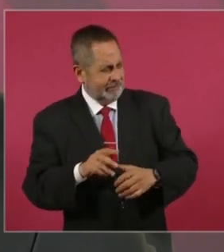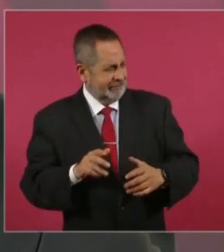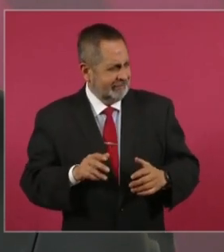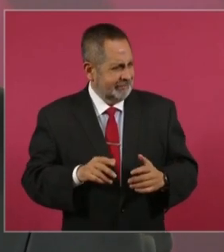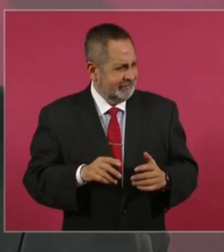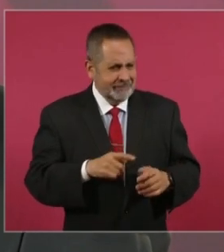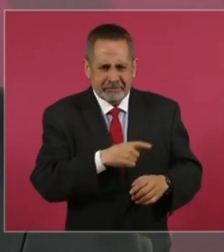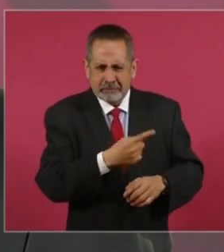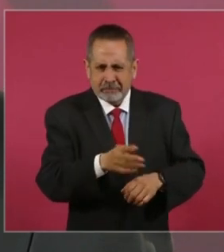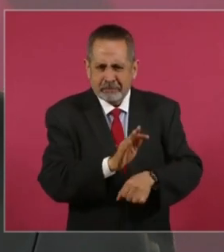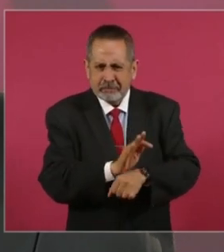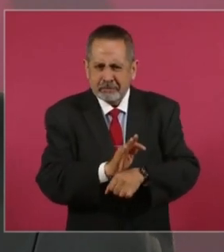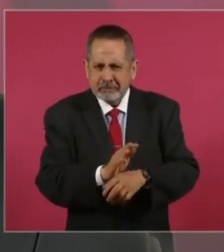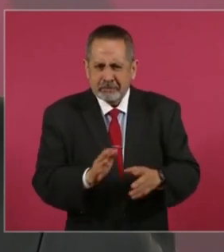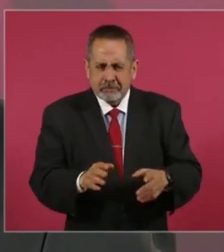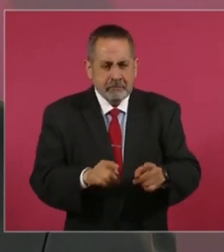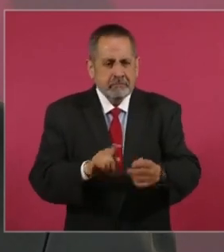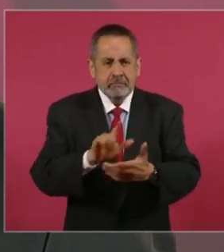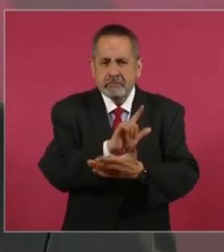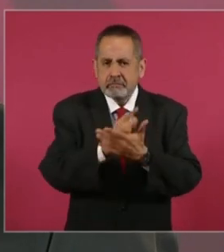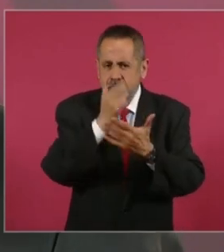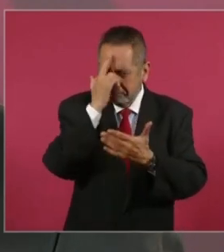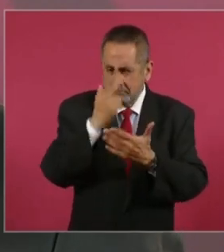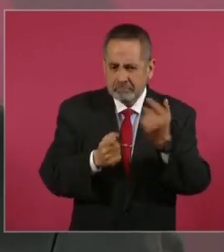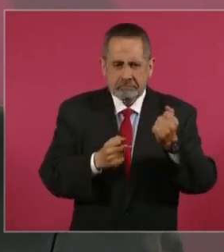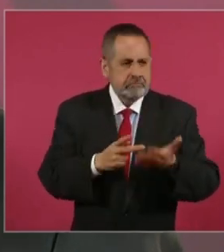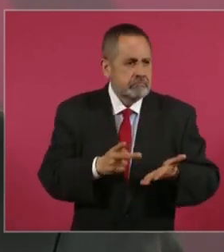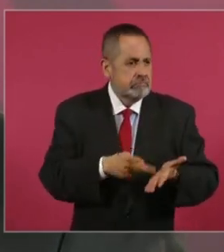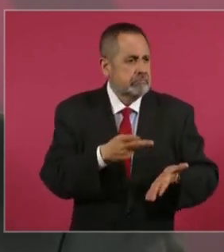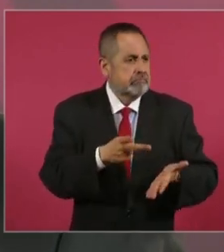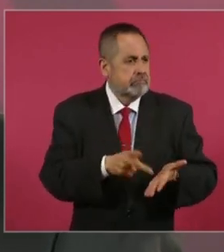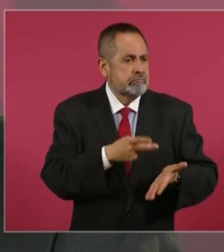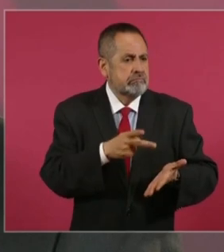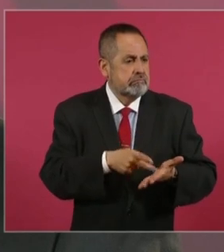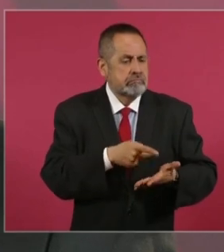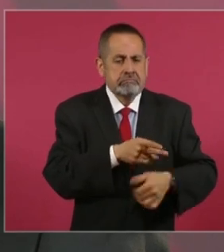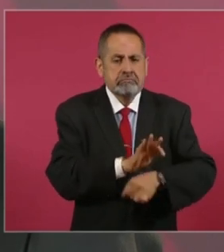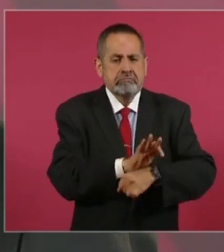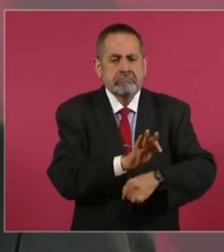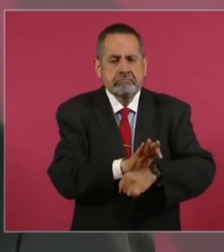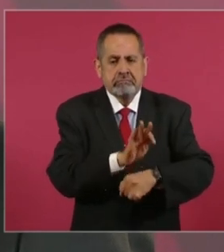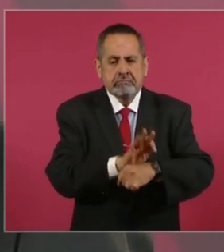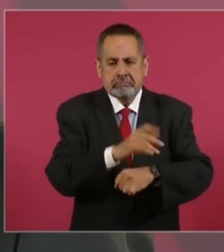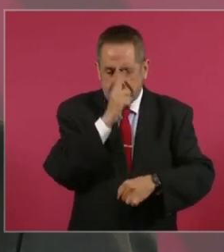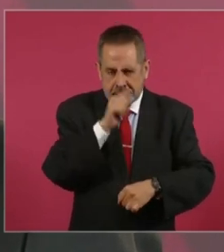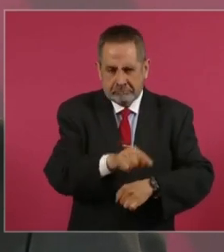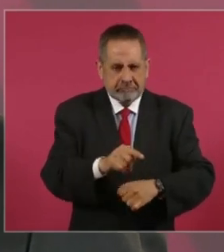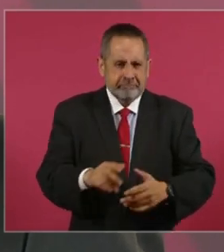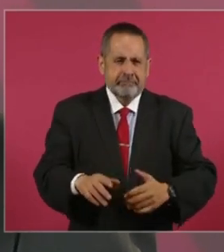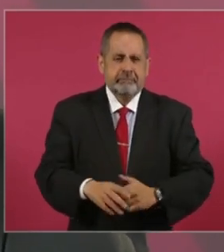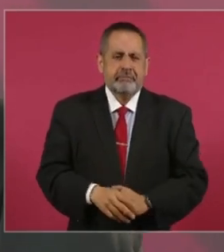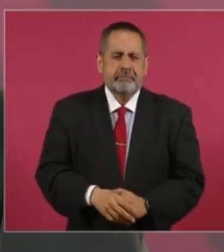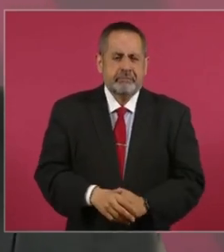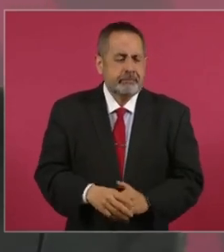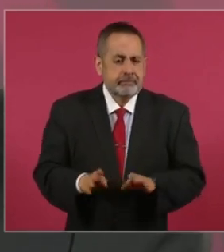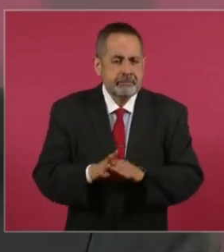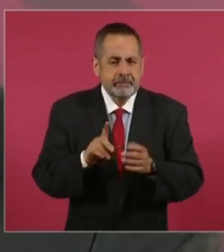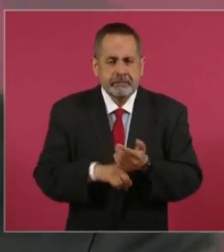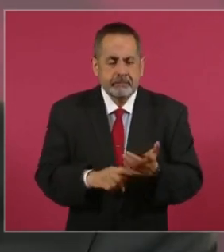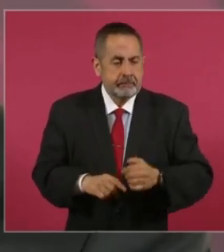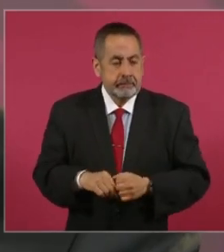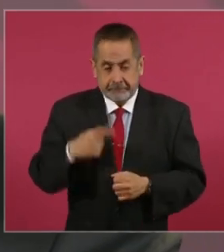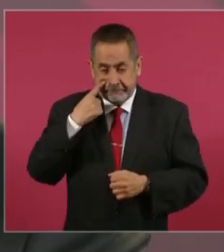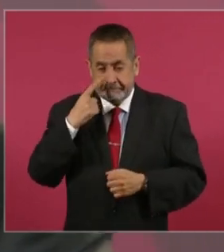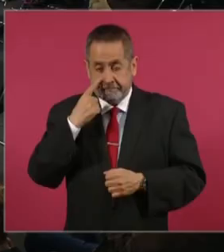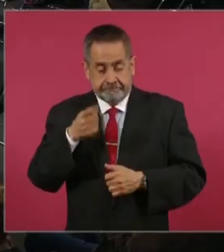pero una tras otra, al grado que se le